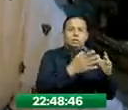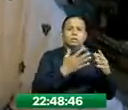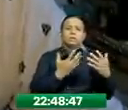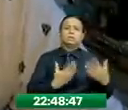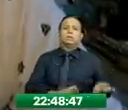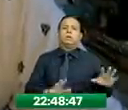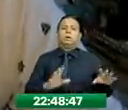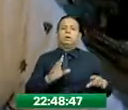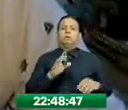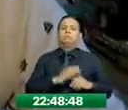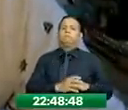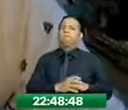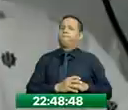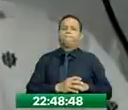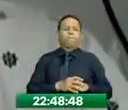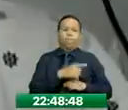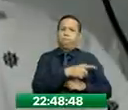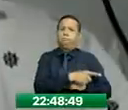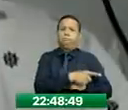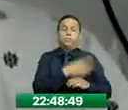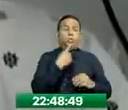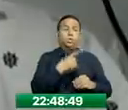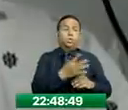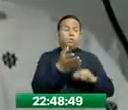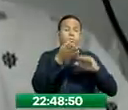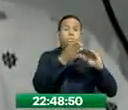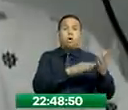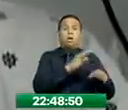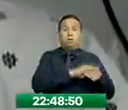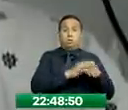ningún momento y se refirieron a la situación como código